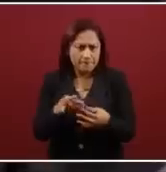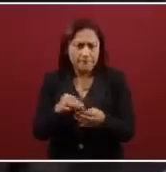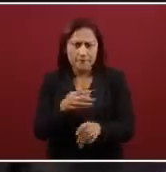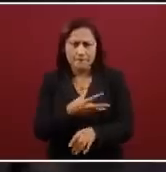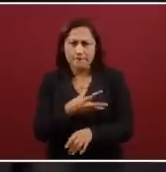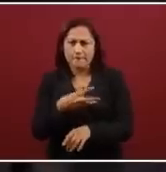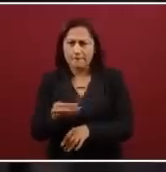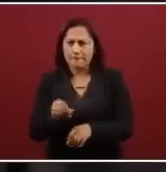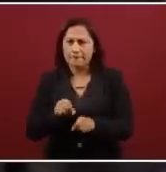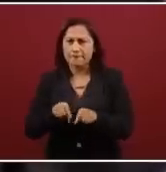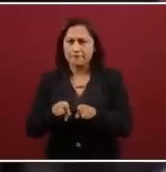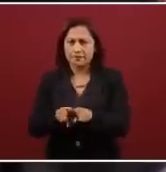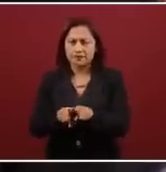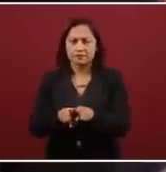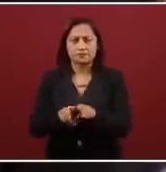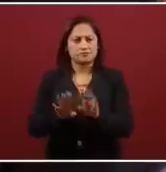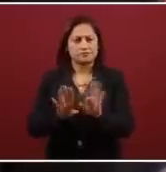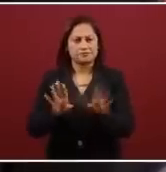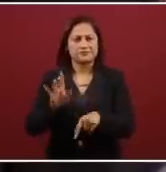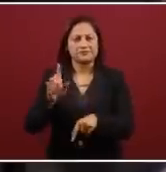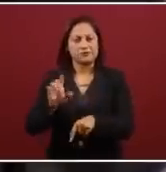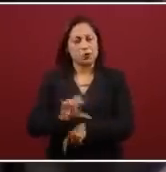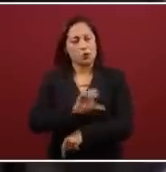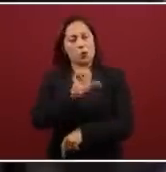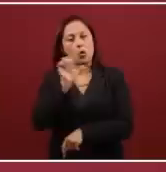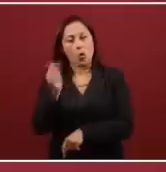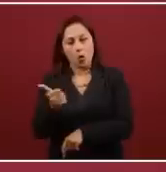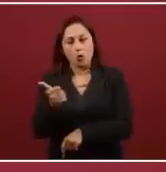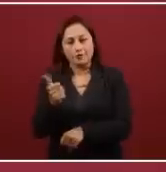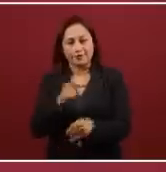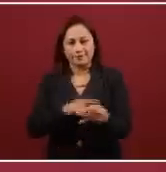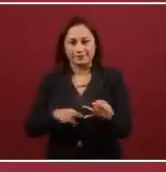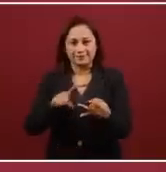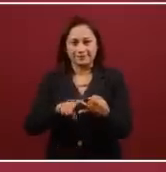pero lo voy a repetir porque es una vergüenza.